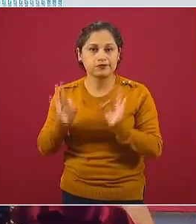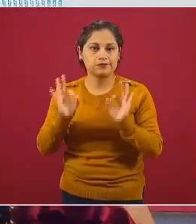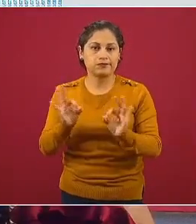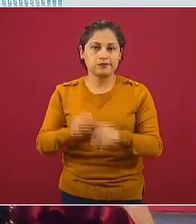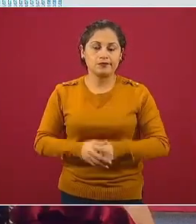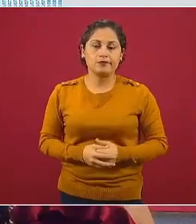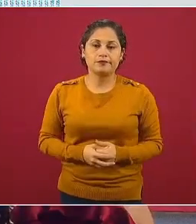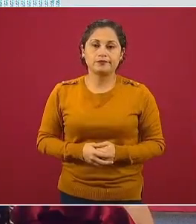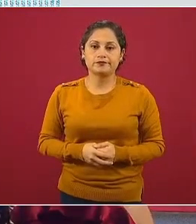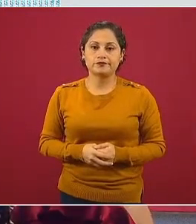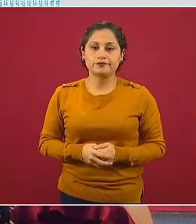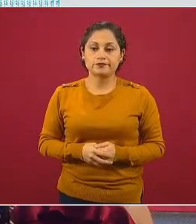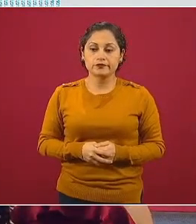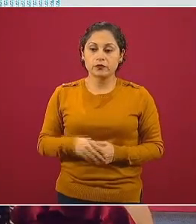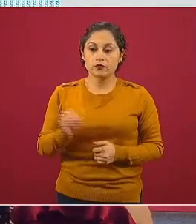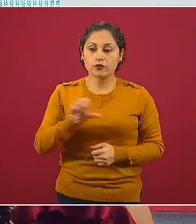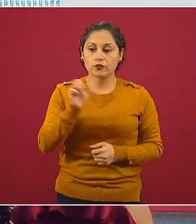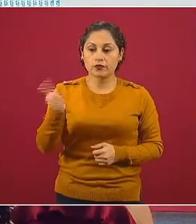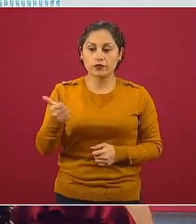siguiente.